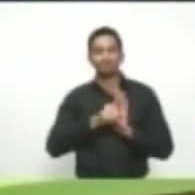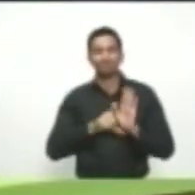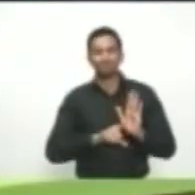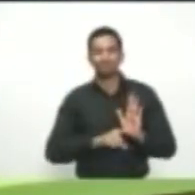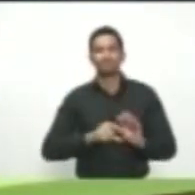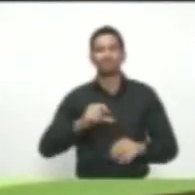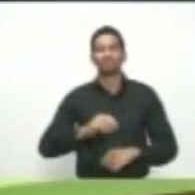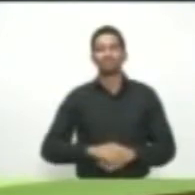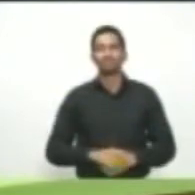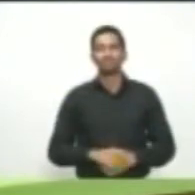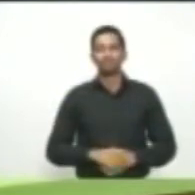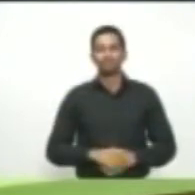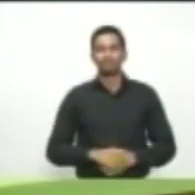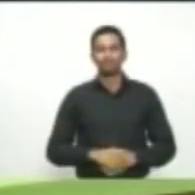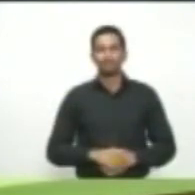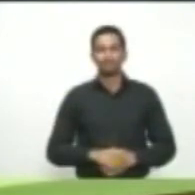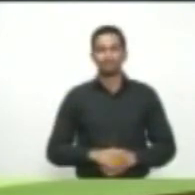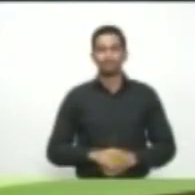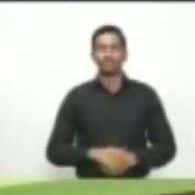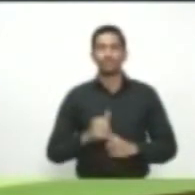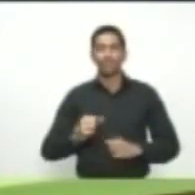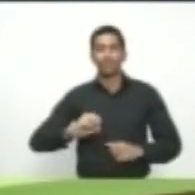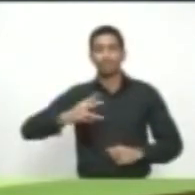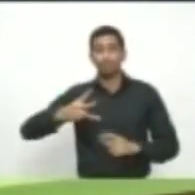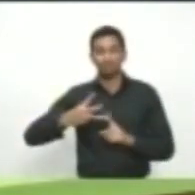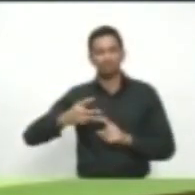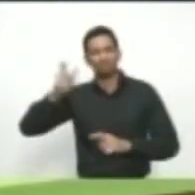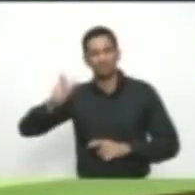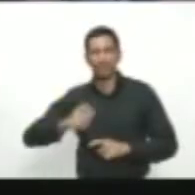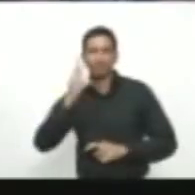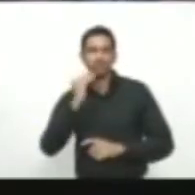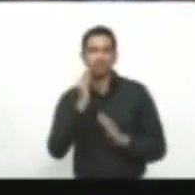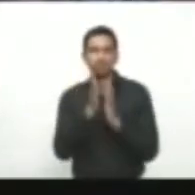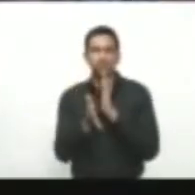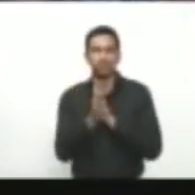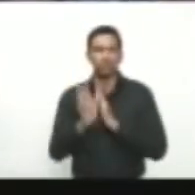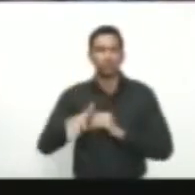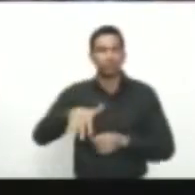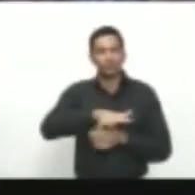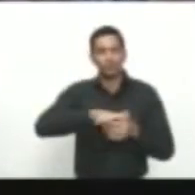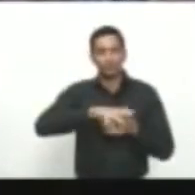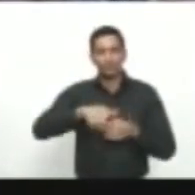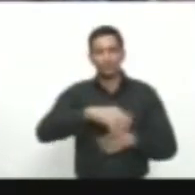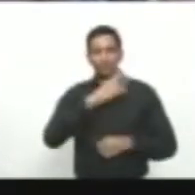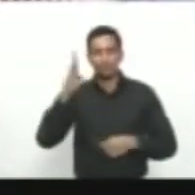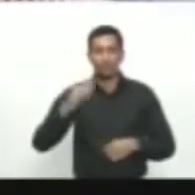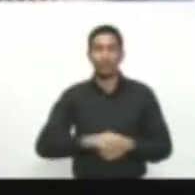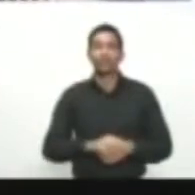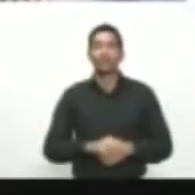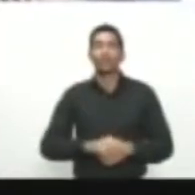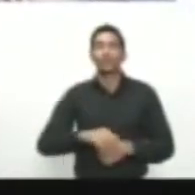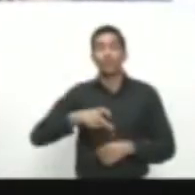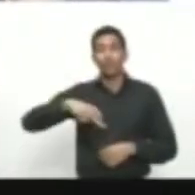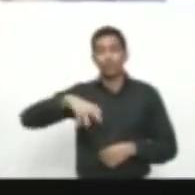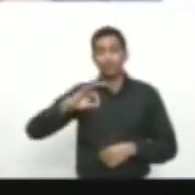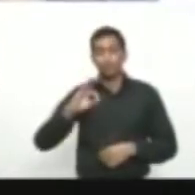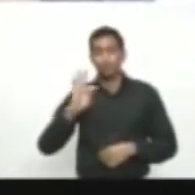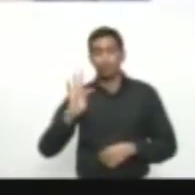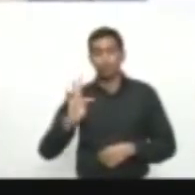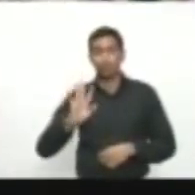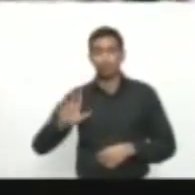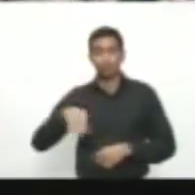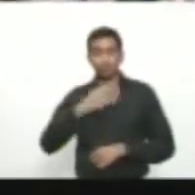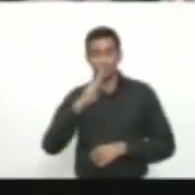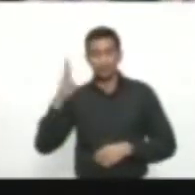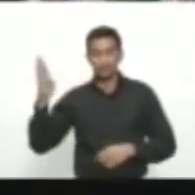tercer experto que analiza este caso en particular en Barranquilla. Además de desconocer el Plan de Ordenamiento Territorial de Barranquilla, que